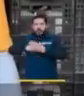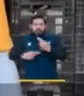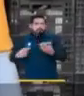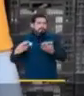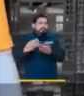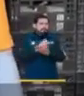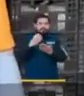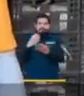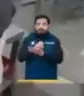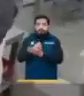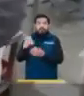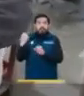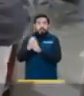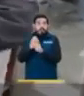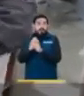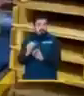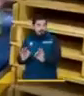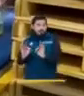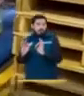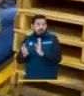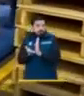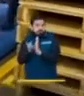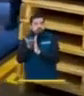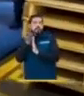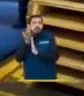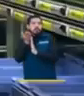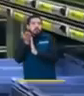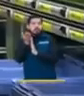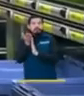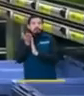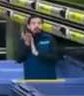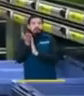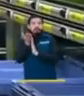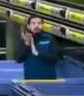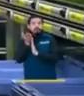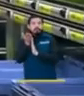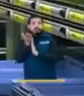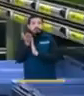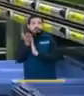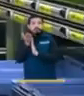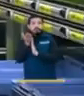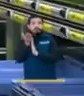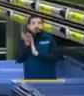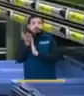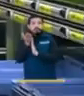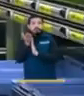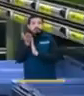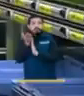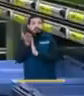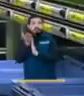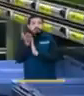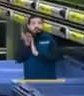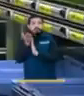ventas han crecido. El empleo adecuado ha crecido. ¿Está hablando de El Salvador?